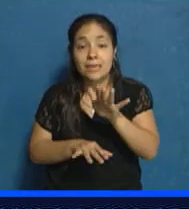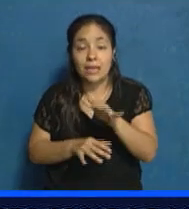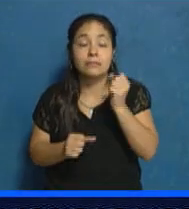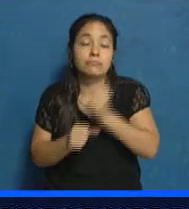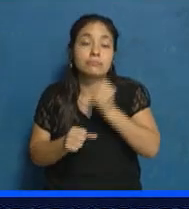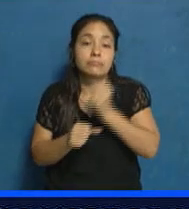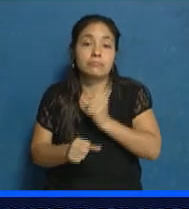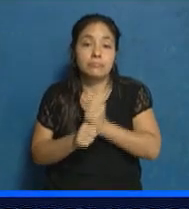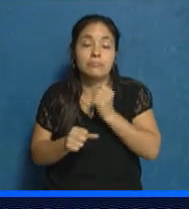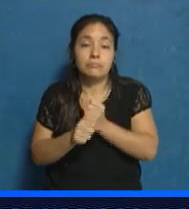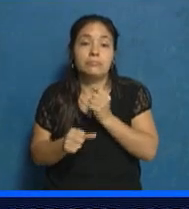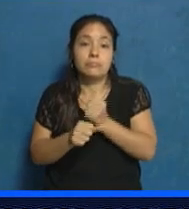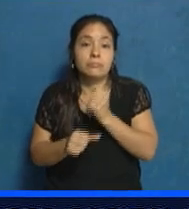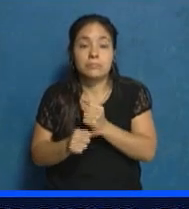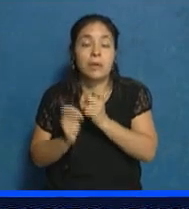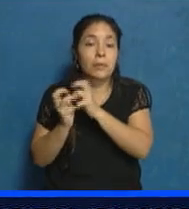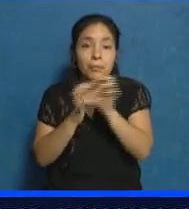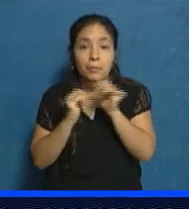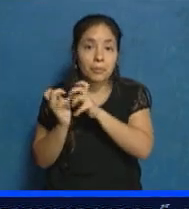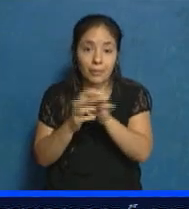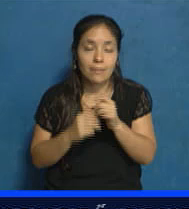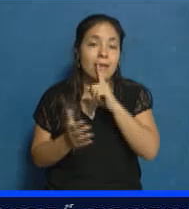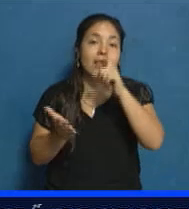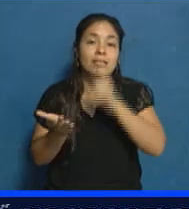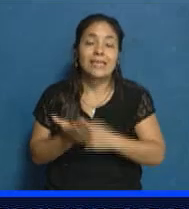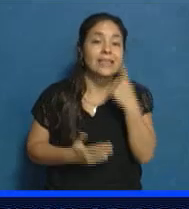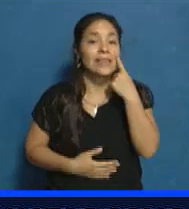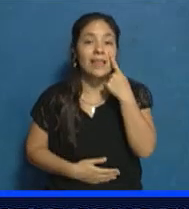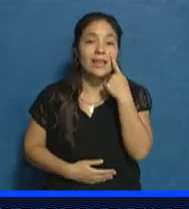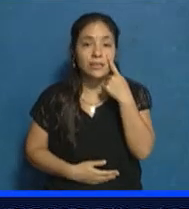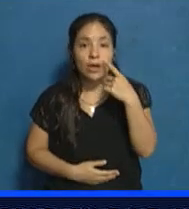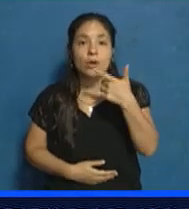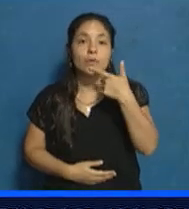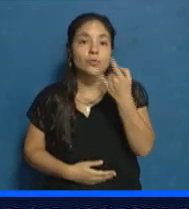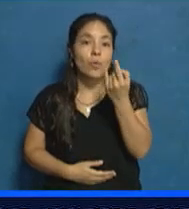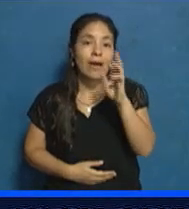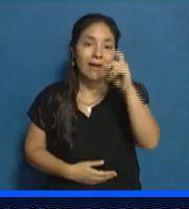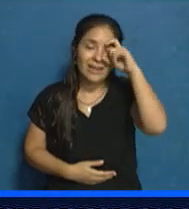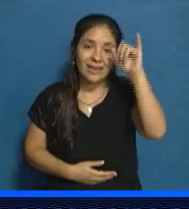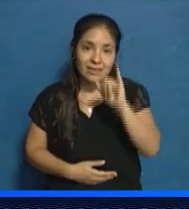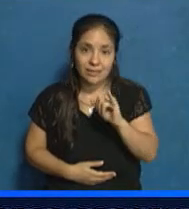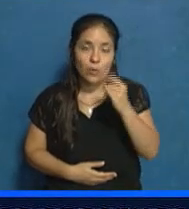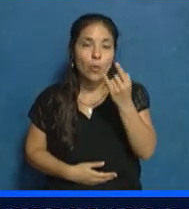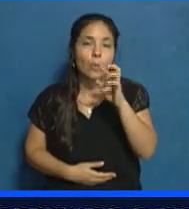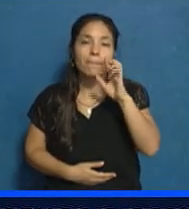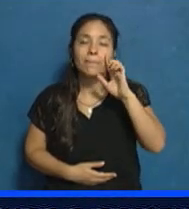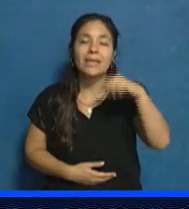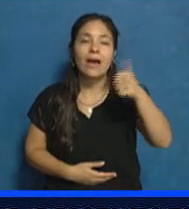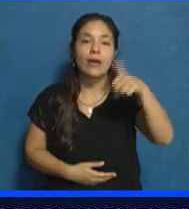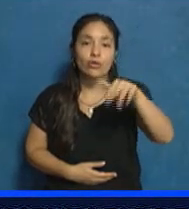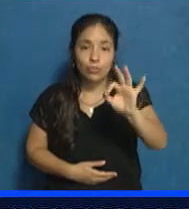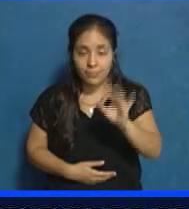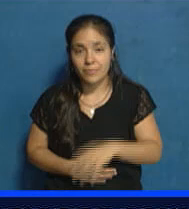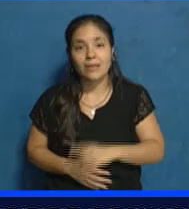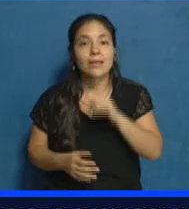respecto desde hace un tiempo y por eso, por orden y decisión del intendente Ulpiano Suárez, se decidió enviar este proyecto justamente